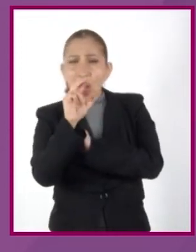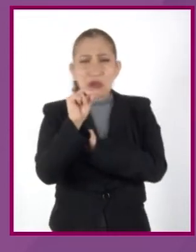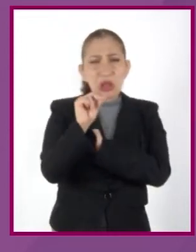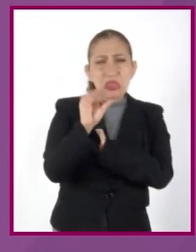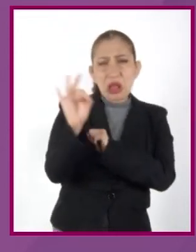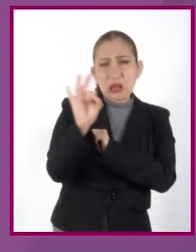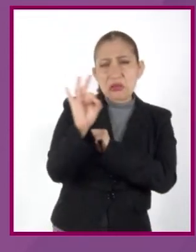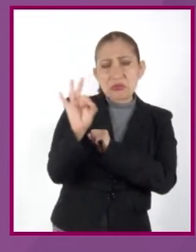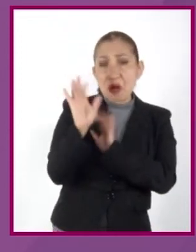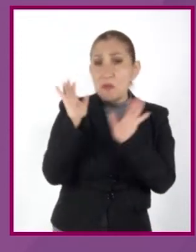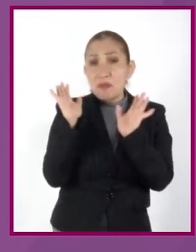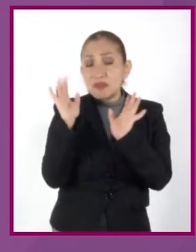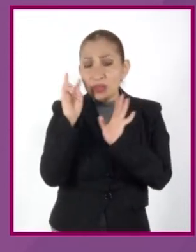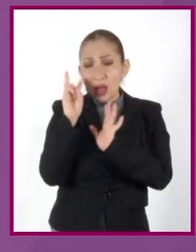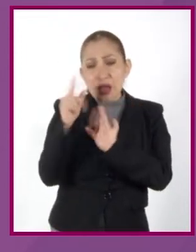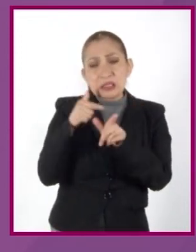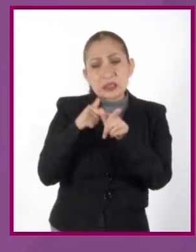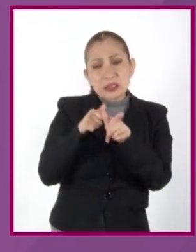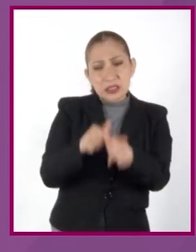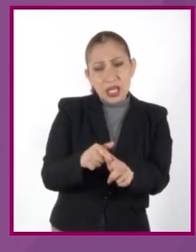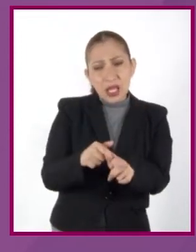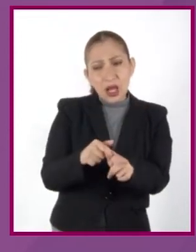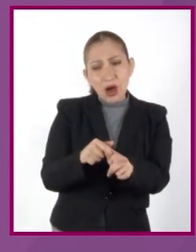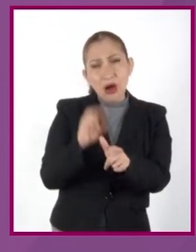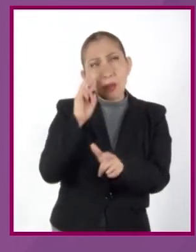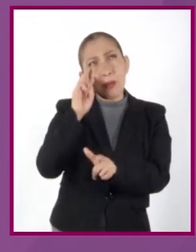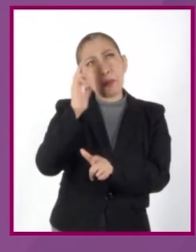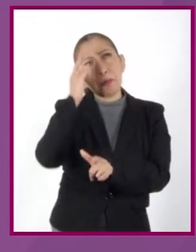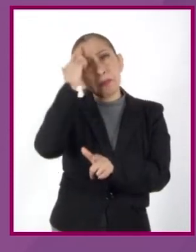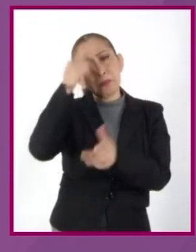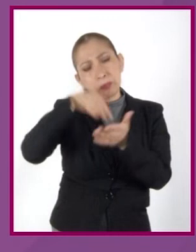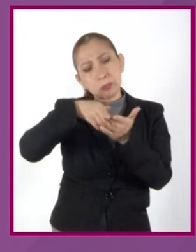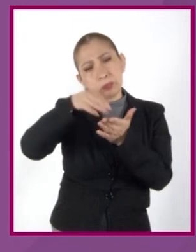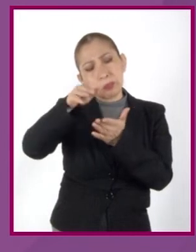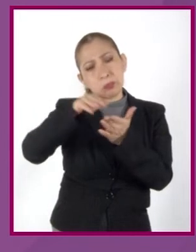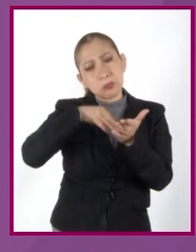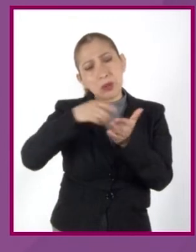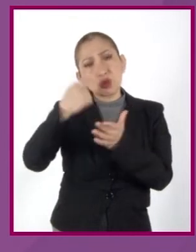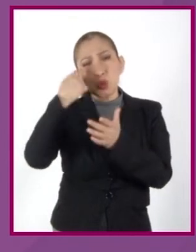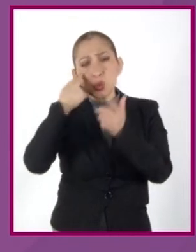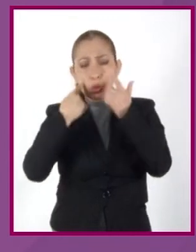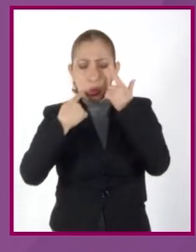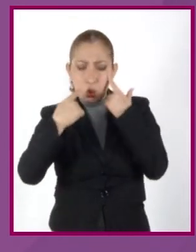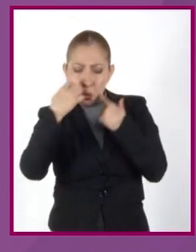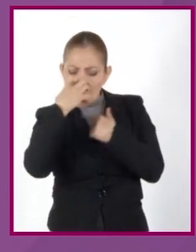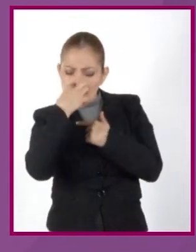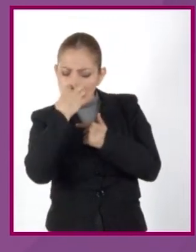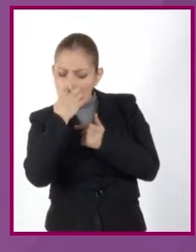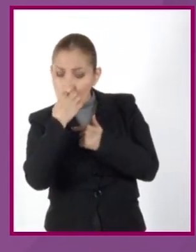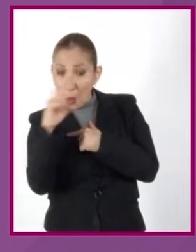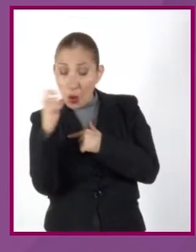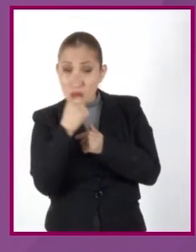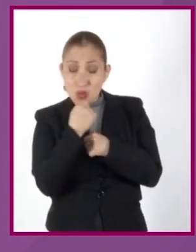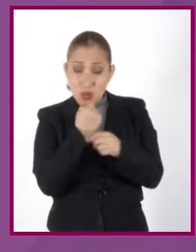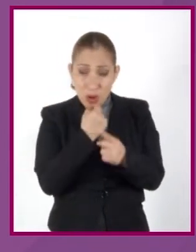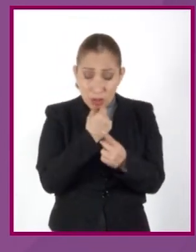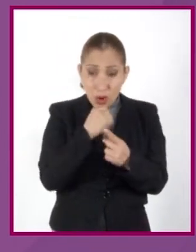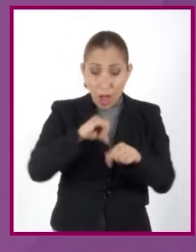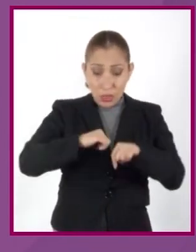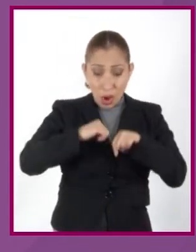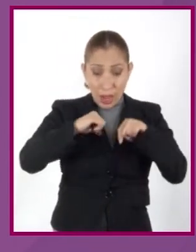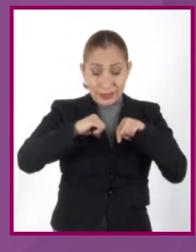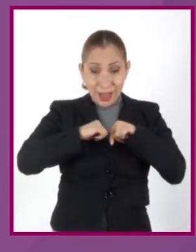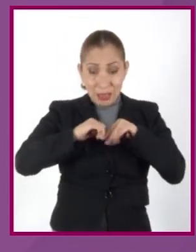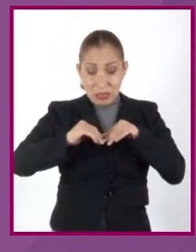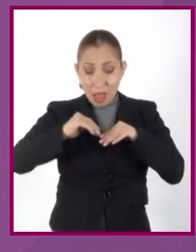vez, conservaba como un fresco mural recién pintado. Su llanto angustioso de apenas niño, de adolescente